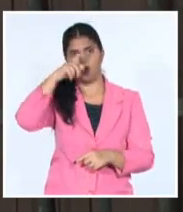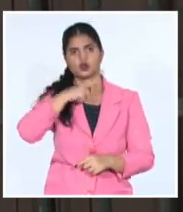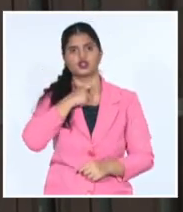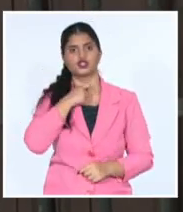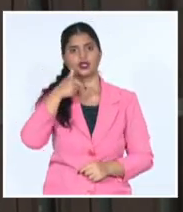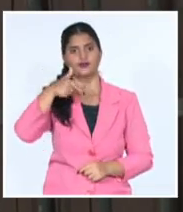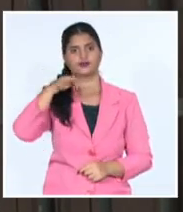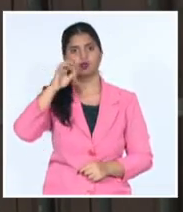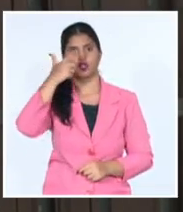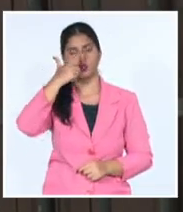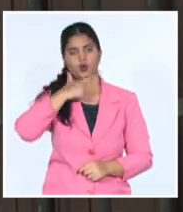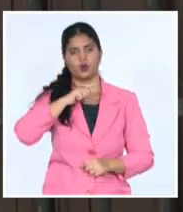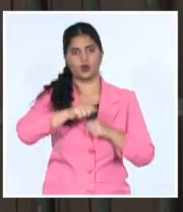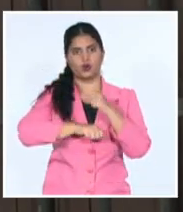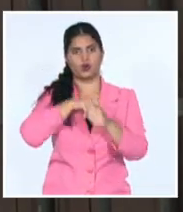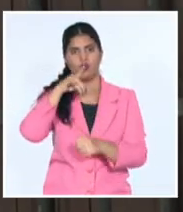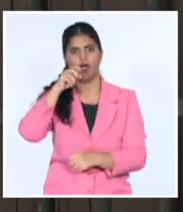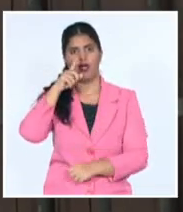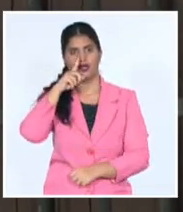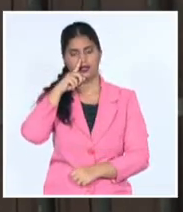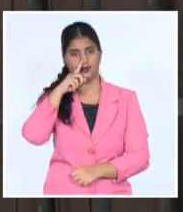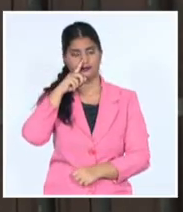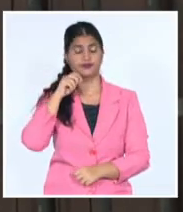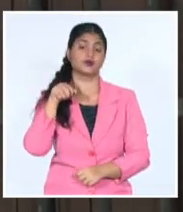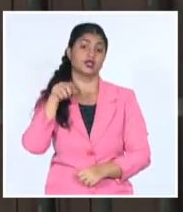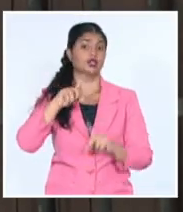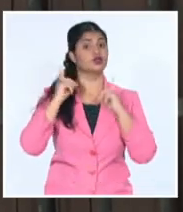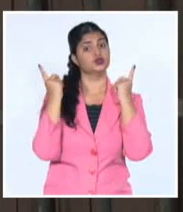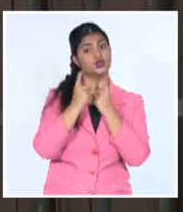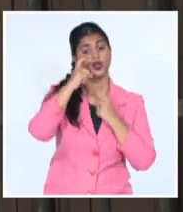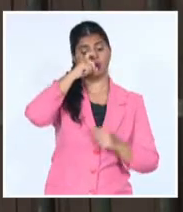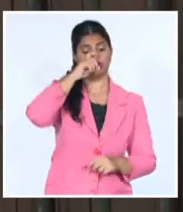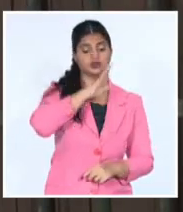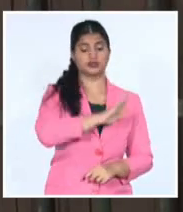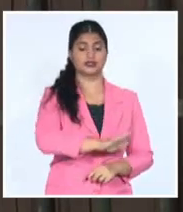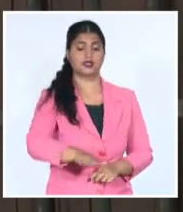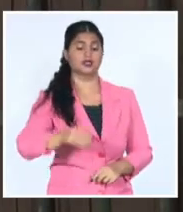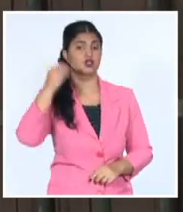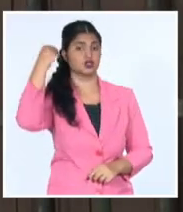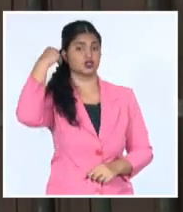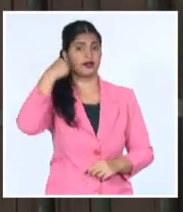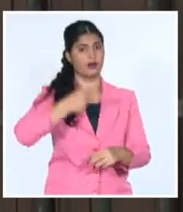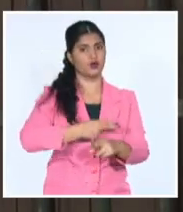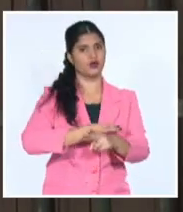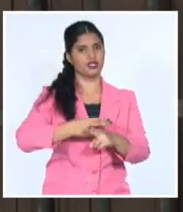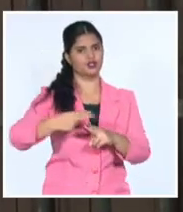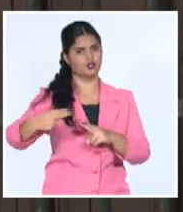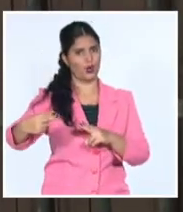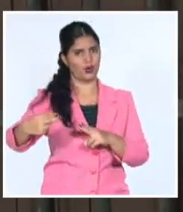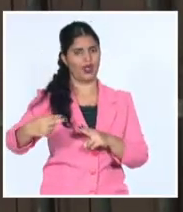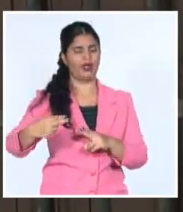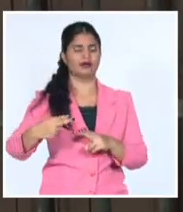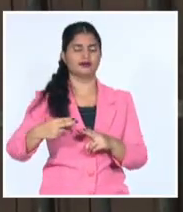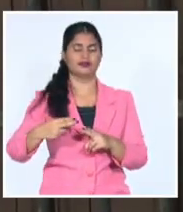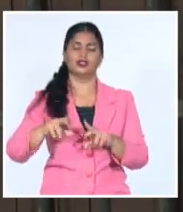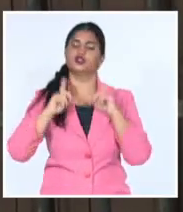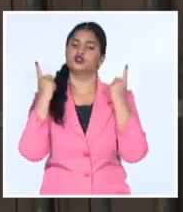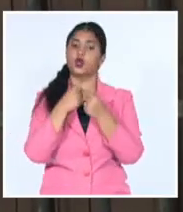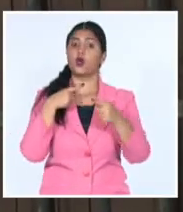desde niño conociéramos todos, las hijas y los hijos de mi abuela y los nietos, todos mis